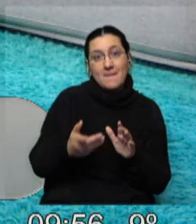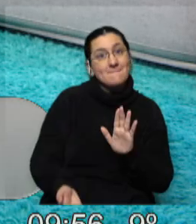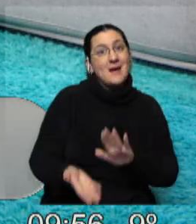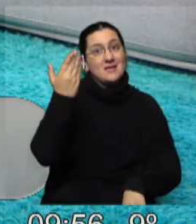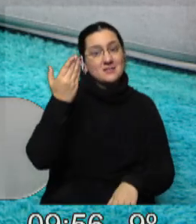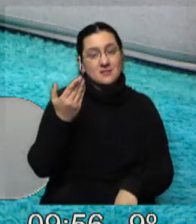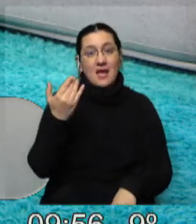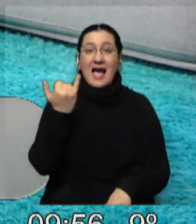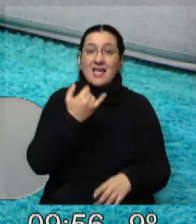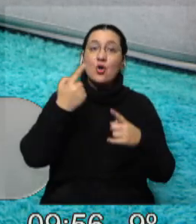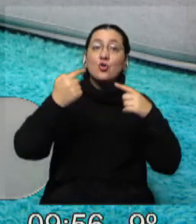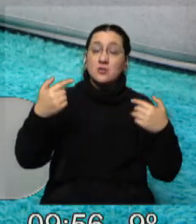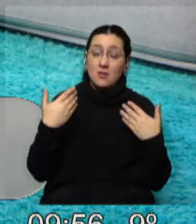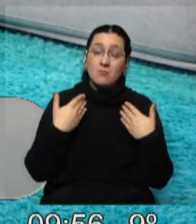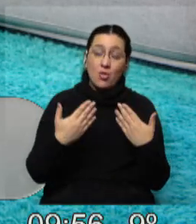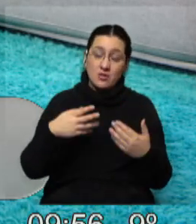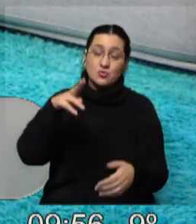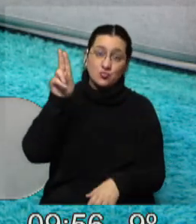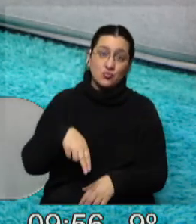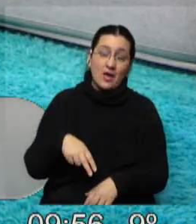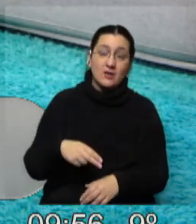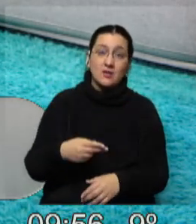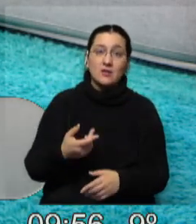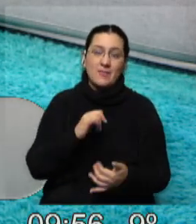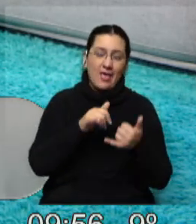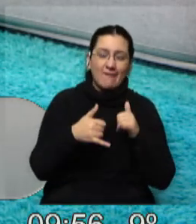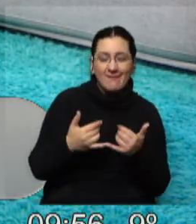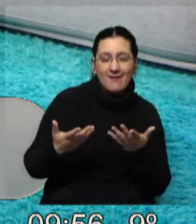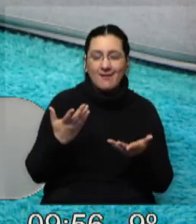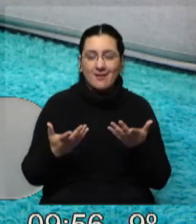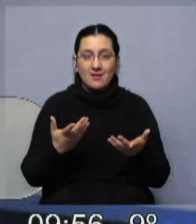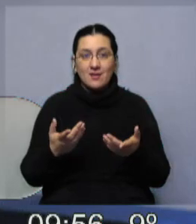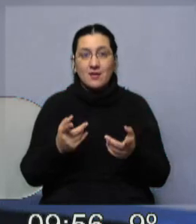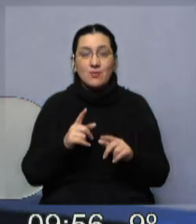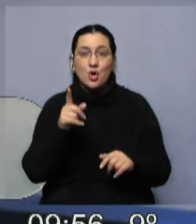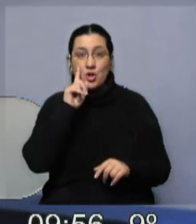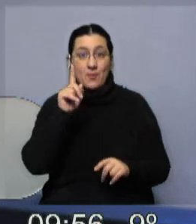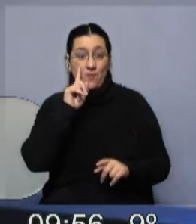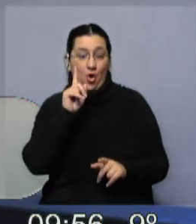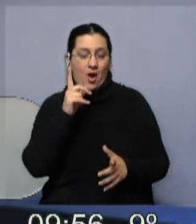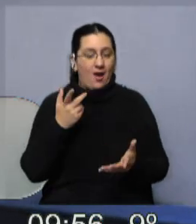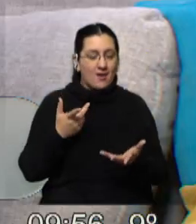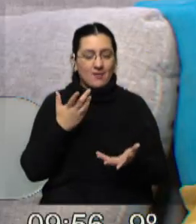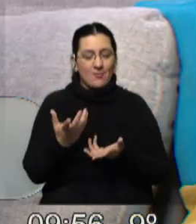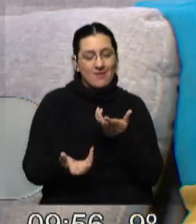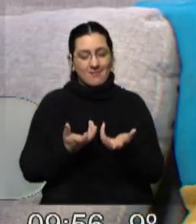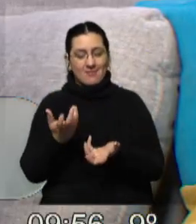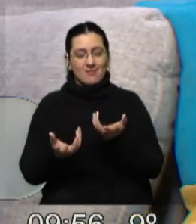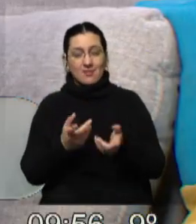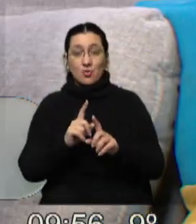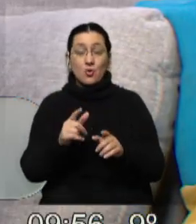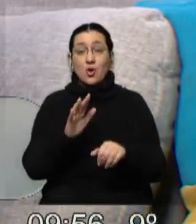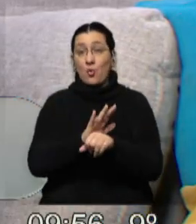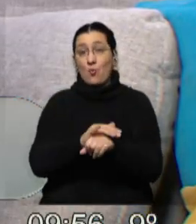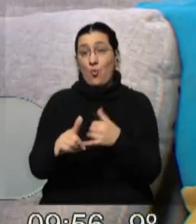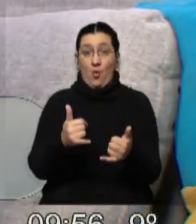cosas que podés usar sí. O que podés chiviar y jugar sí. Sin que sea que te provocan excitación, simplemente que es un juego más. Ahí